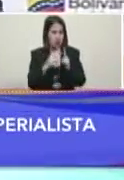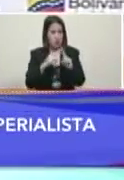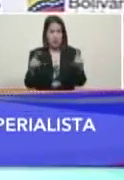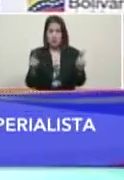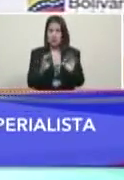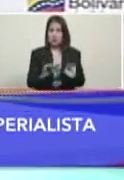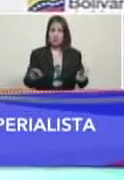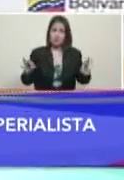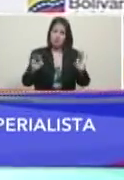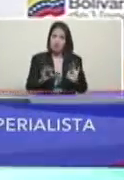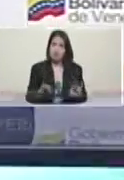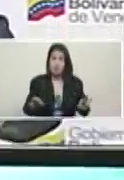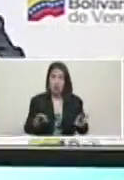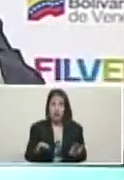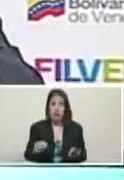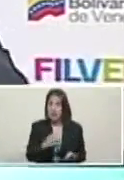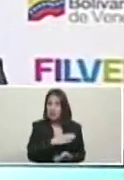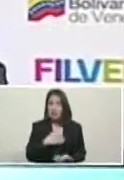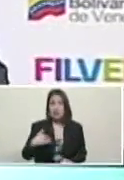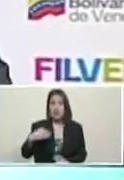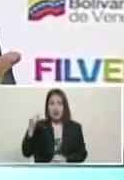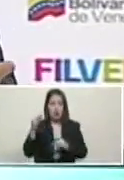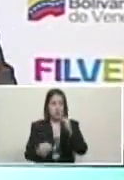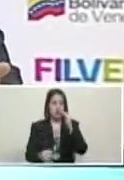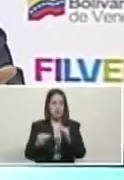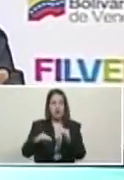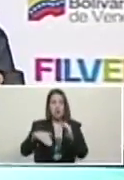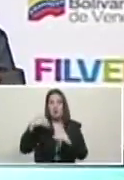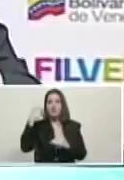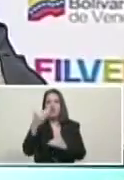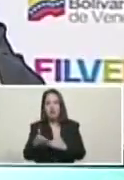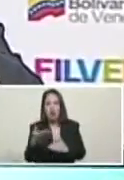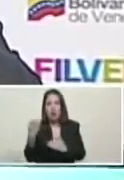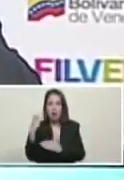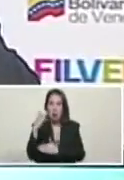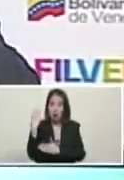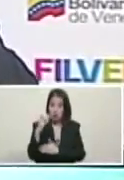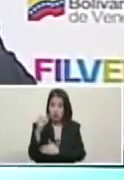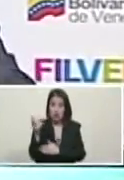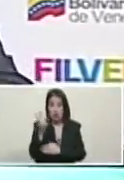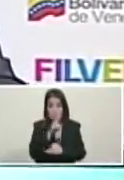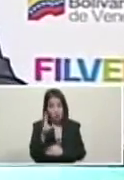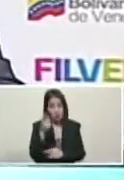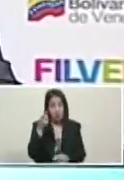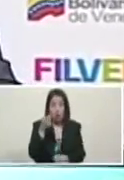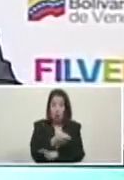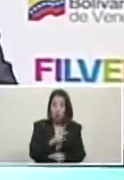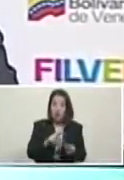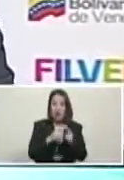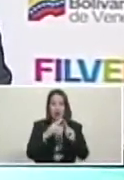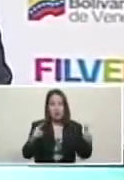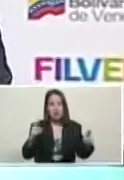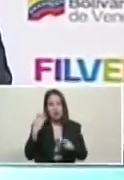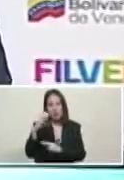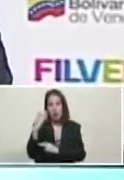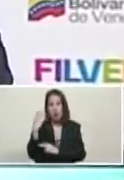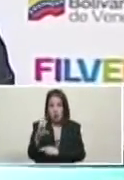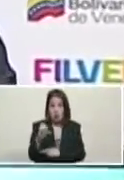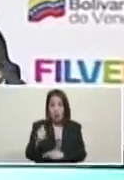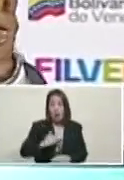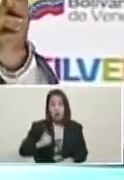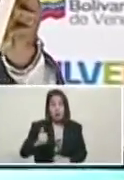la justificación fuera de Colombia. Venezuela sigue la orden de la paz colombiana.